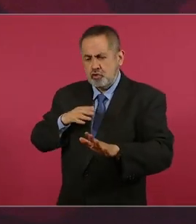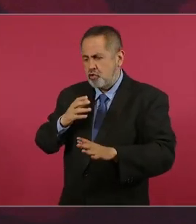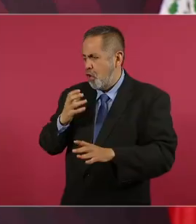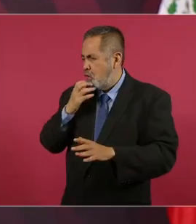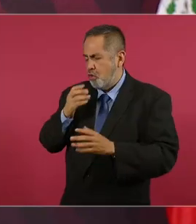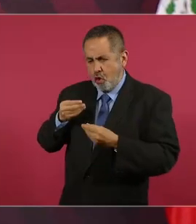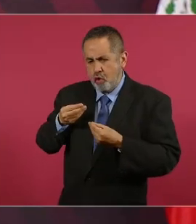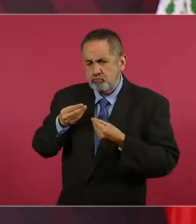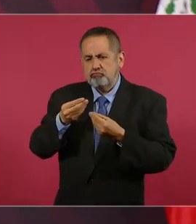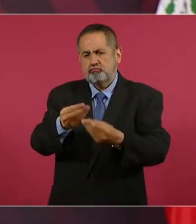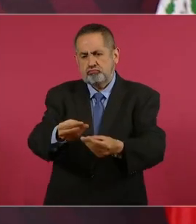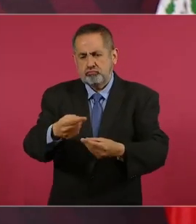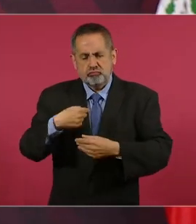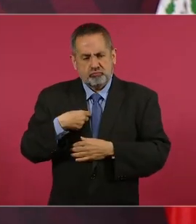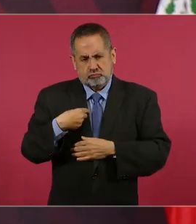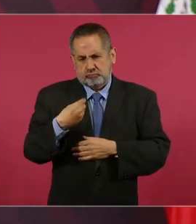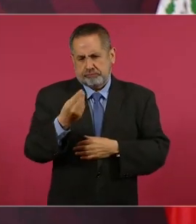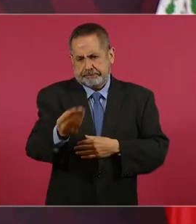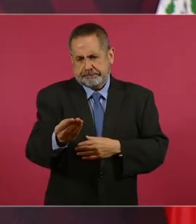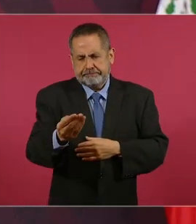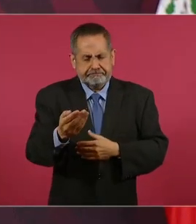comunidad